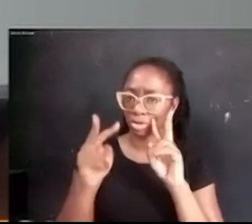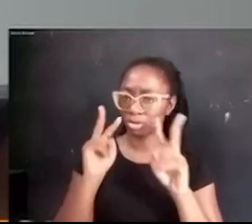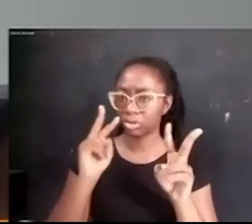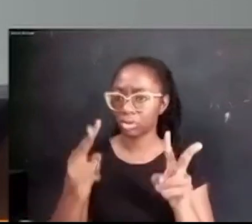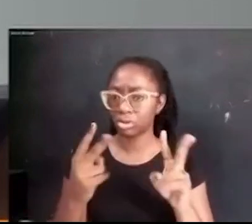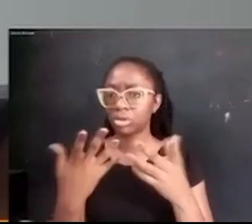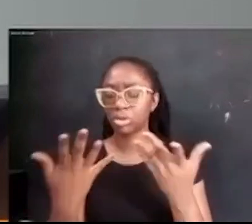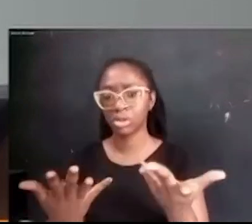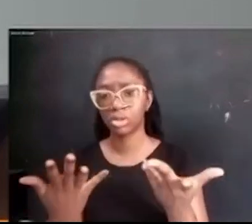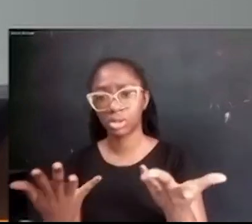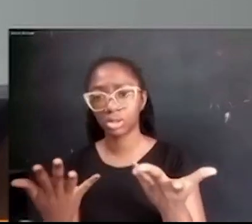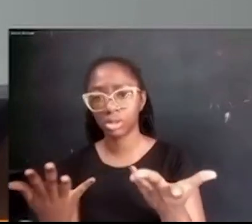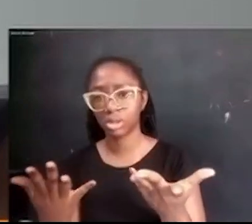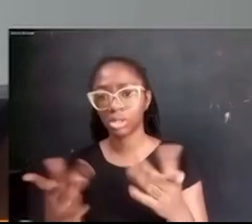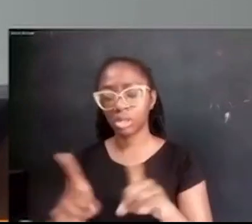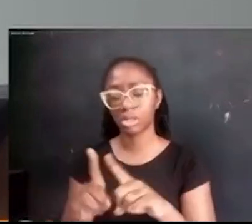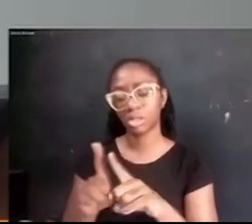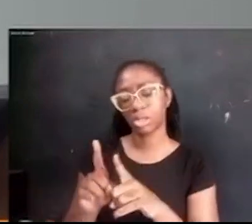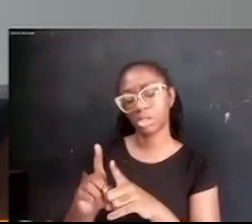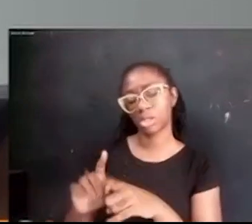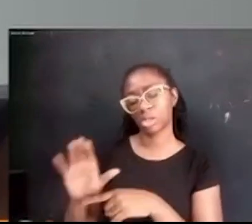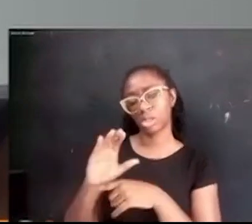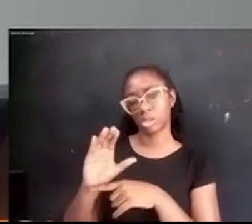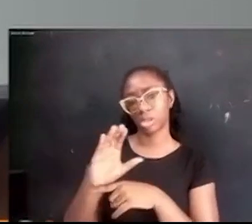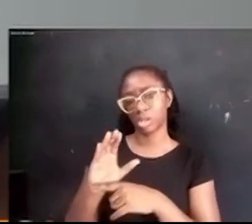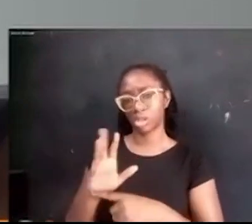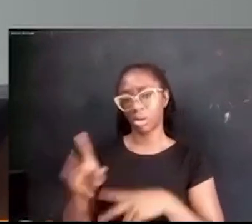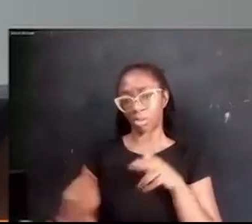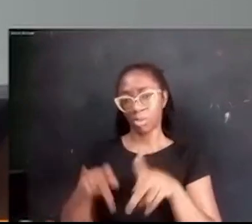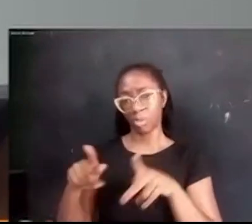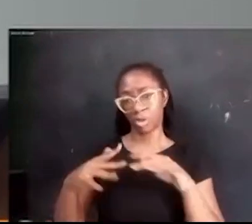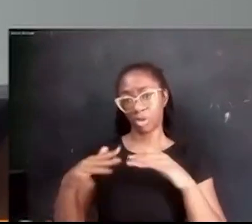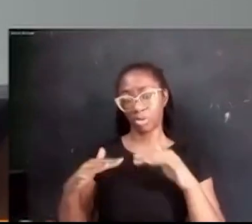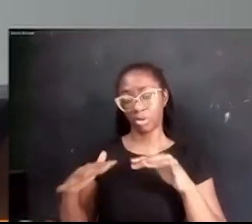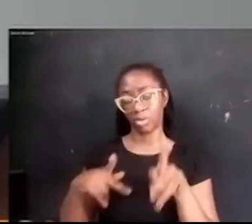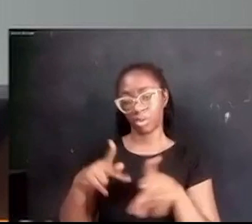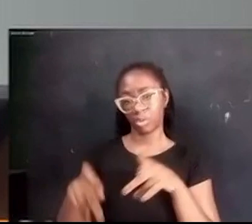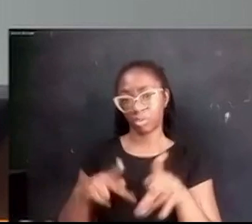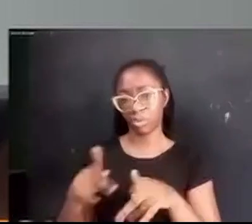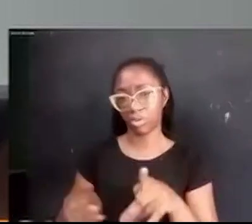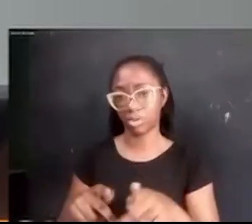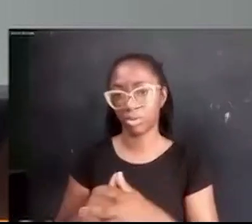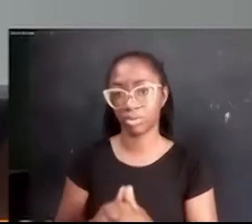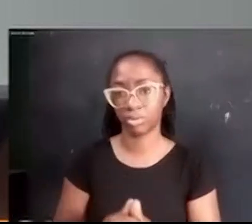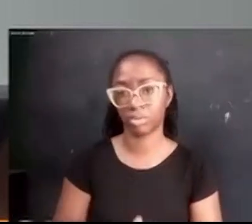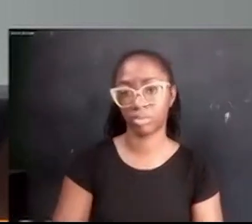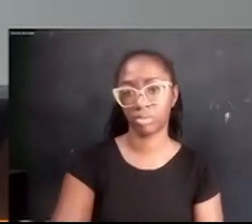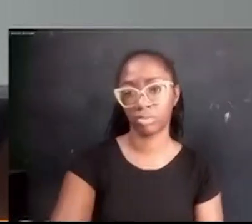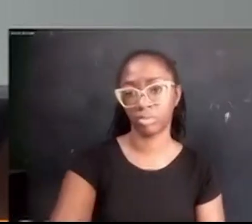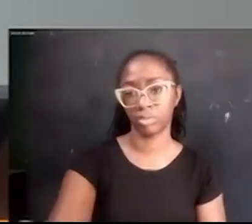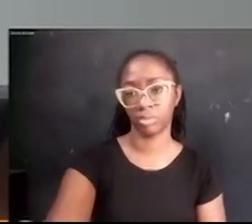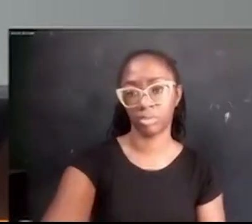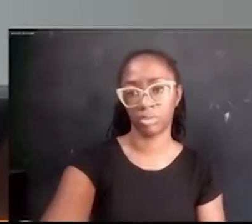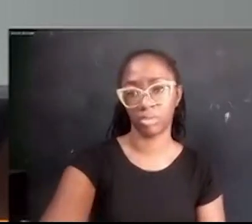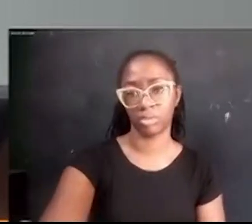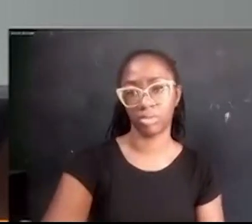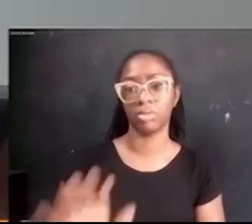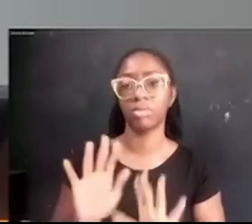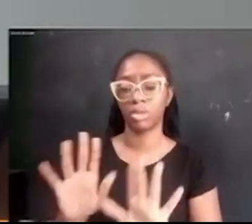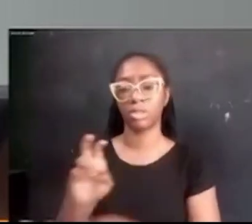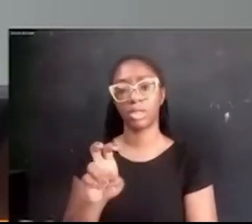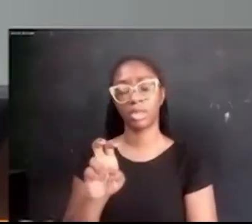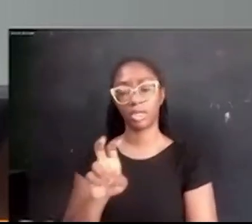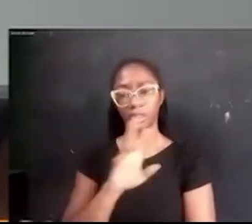se sometería a votación popular. Pues desde su concepción misma, la Quinta República